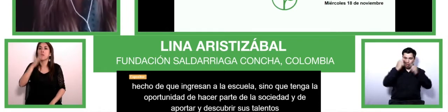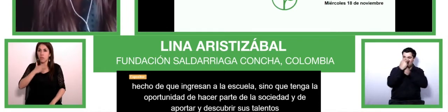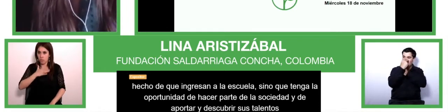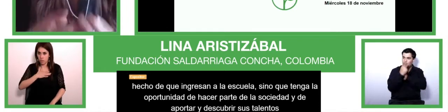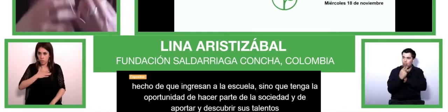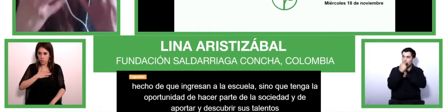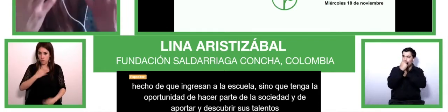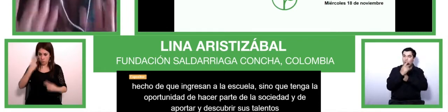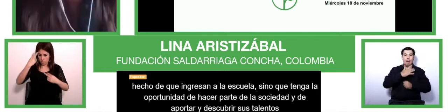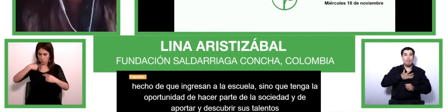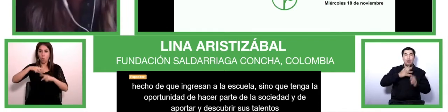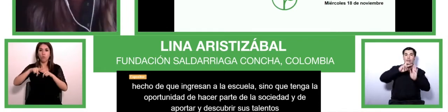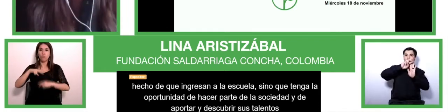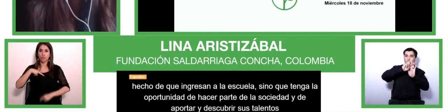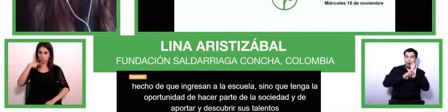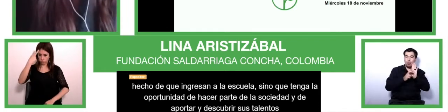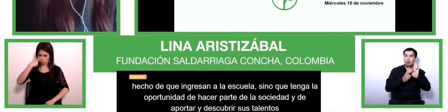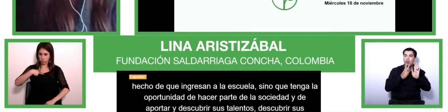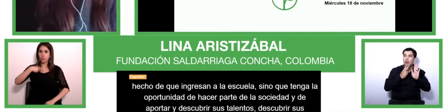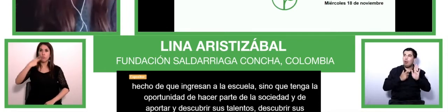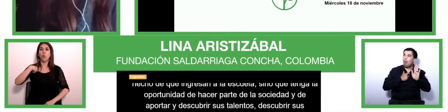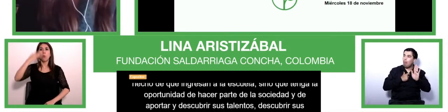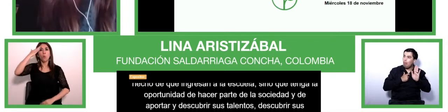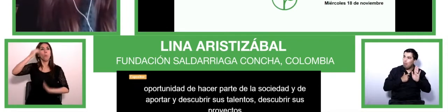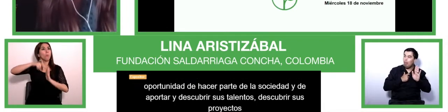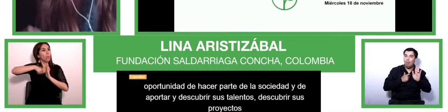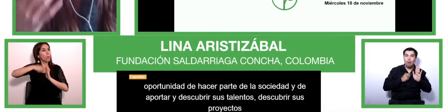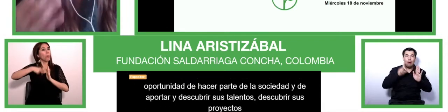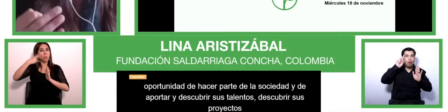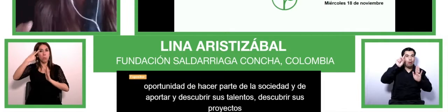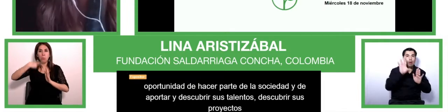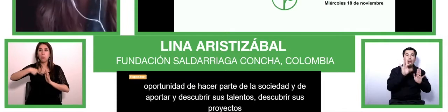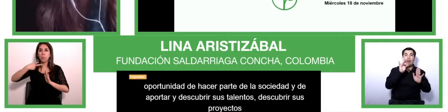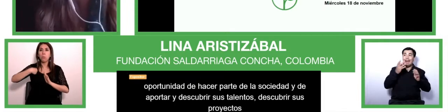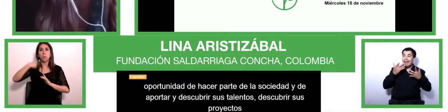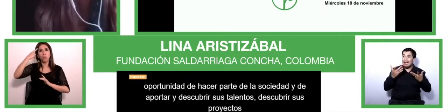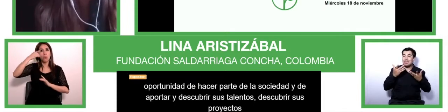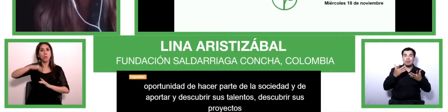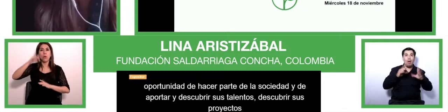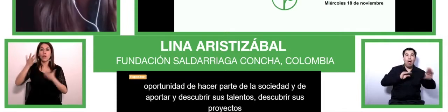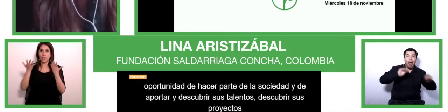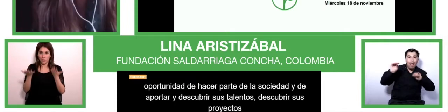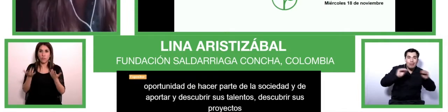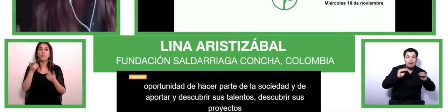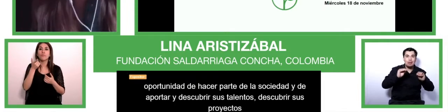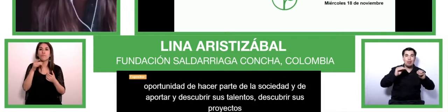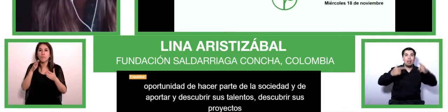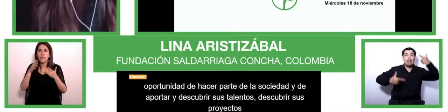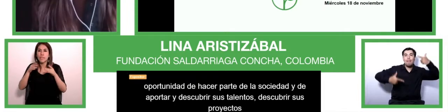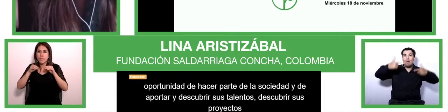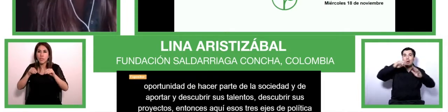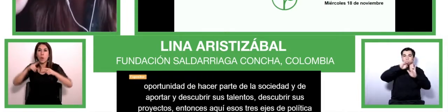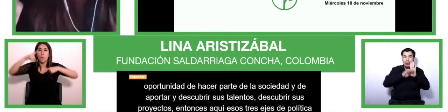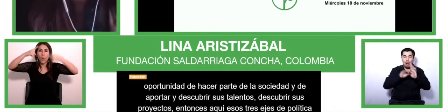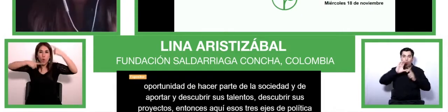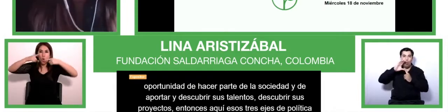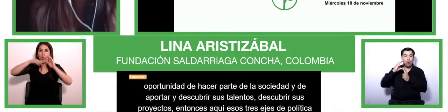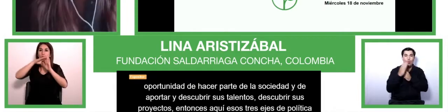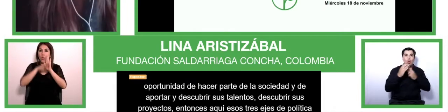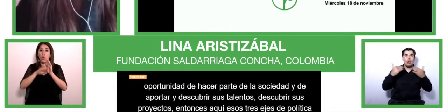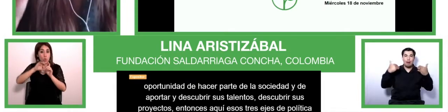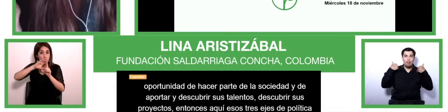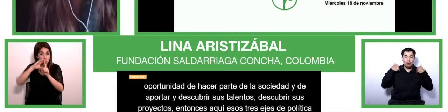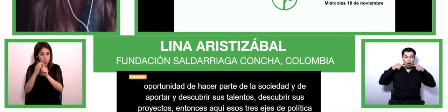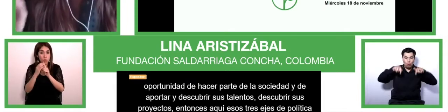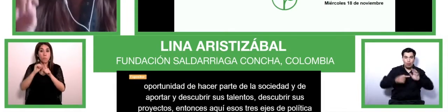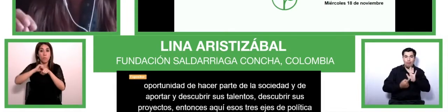de descubrir sus proyectos de vida. Entonces aquí, digamos, esos tres ejes de políticas, culturas y prácticas que vamos